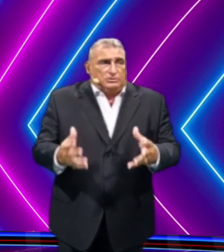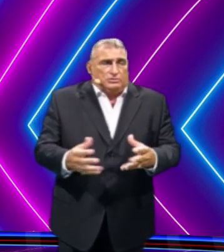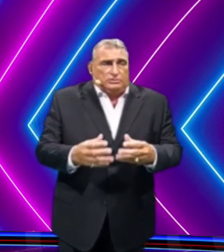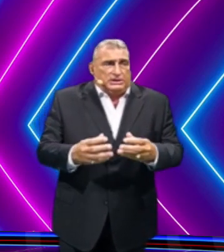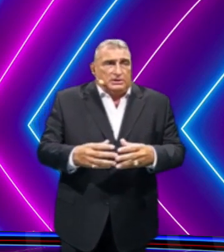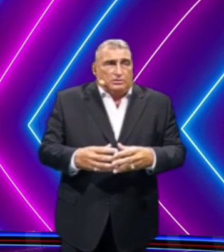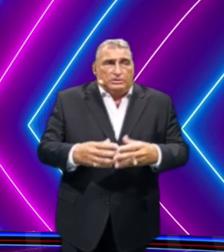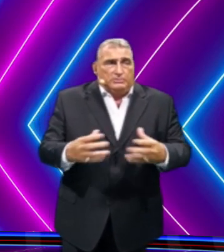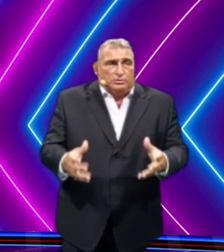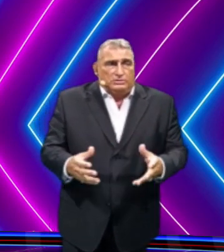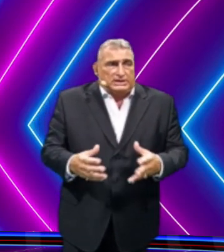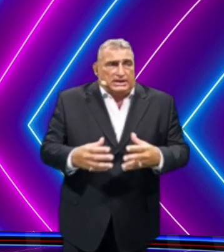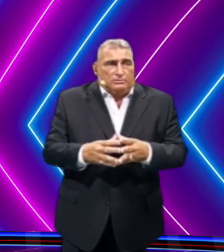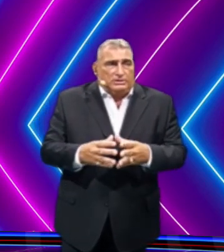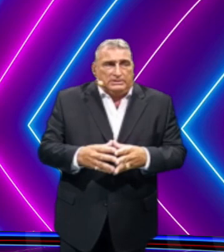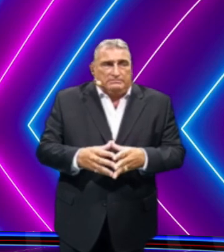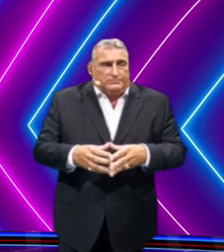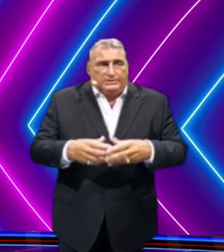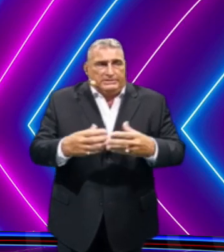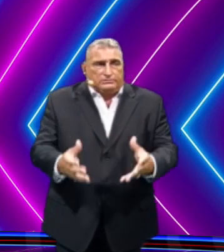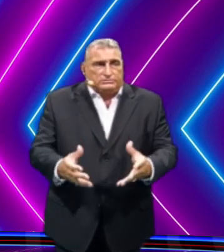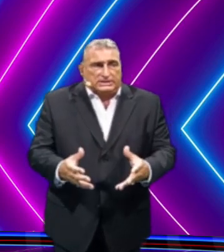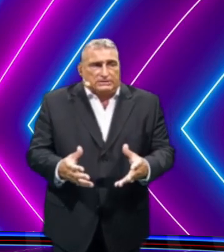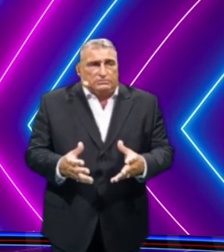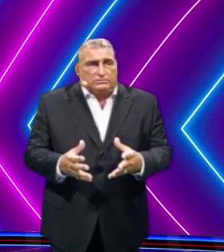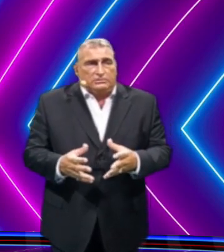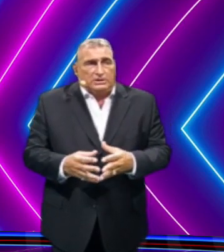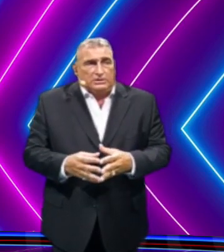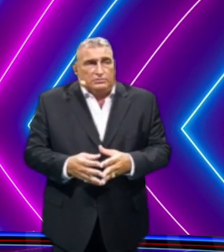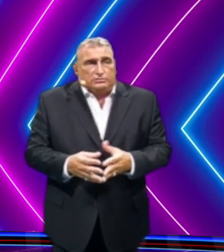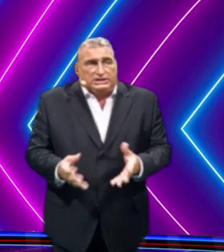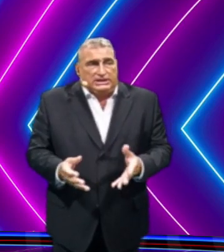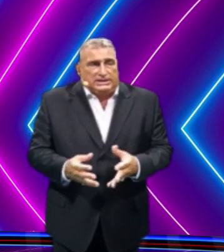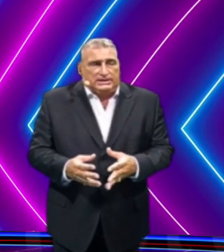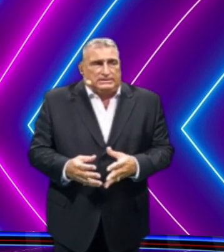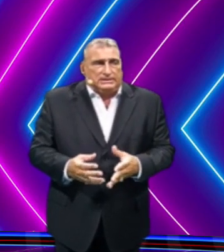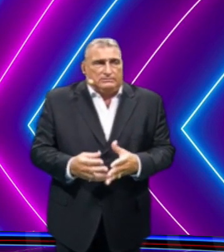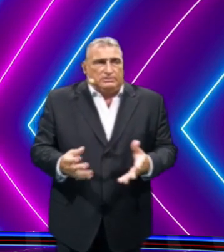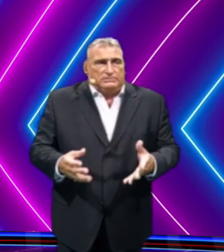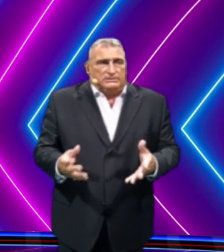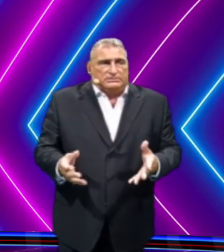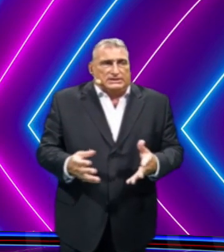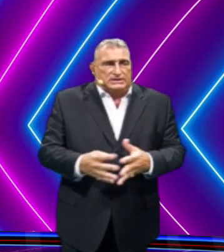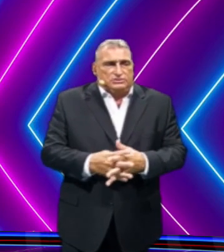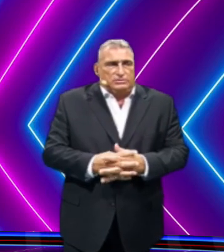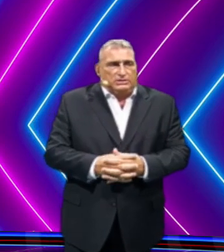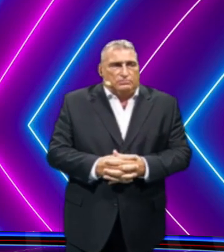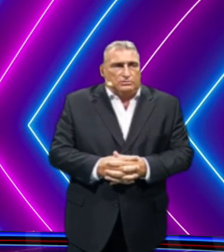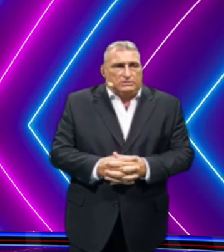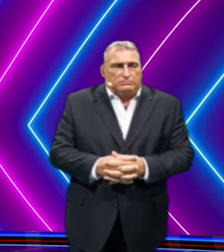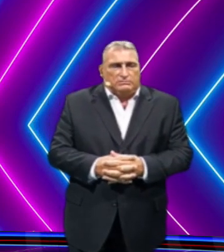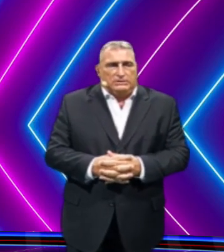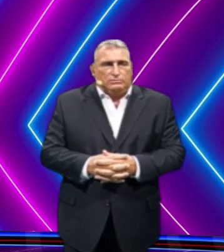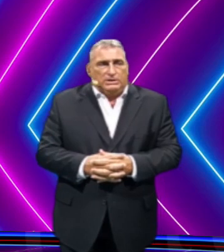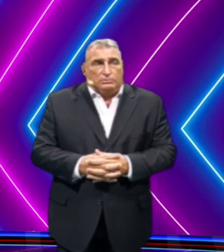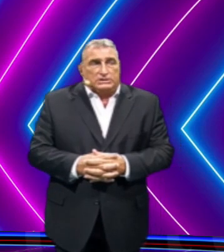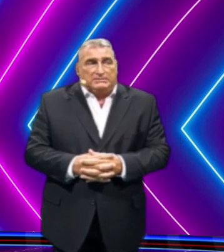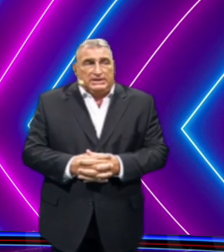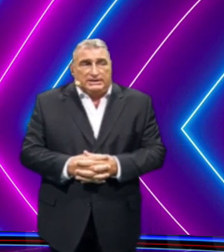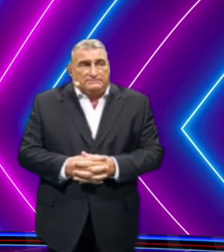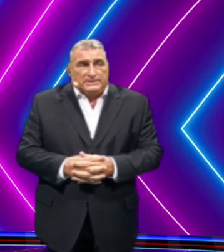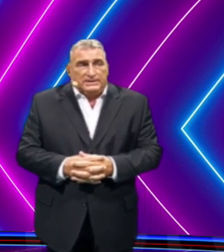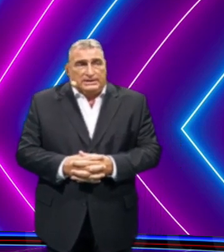tensión o de bronca o de ver cosas que uno no quiere, y bueno, y entonces reacciona uno de una u